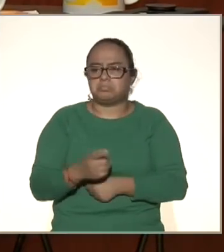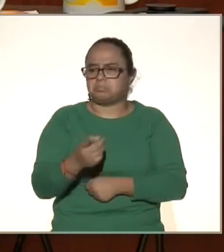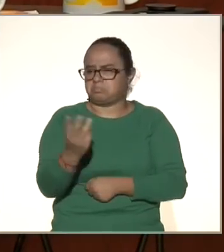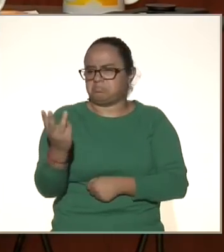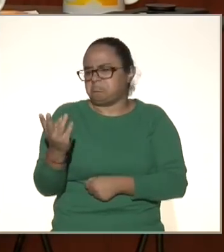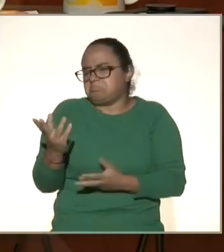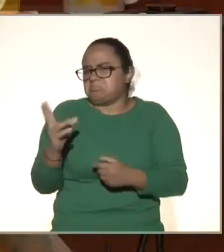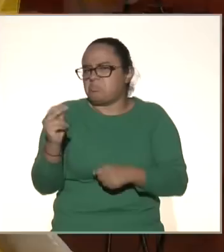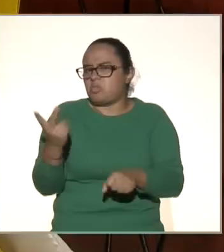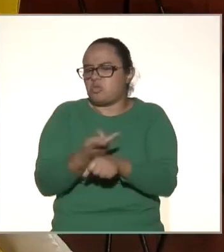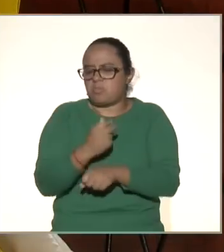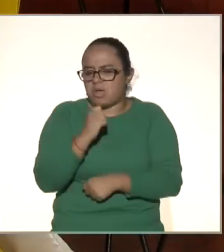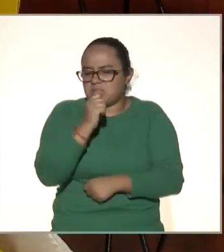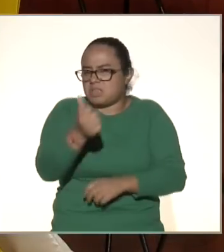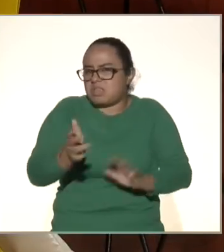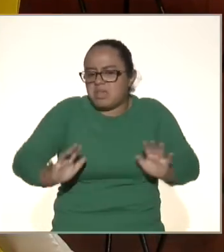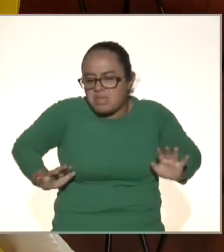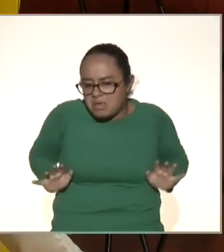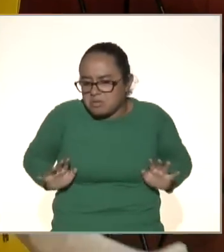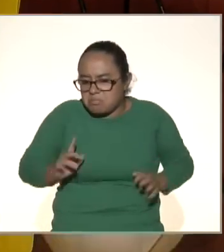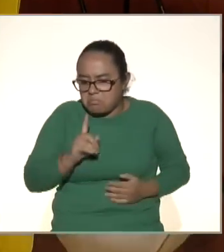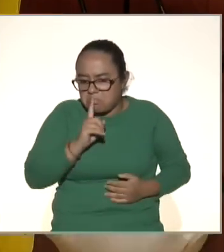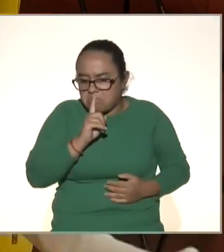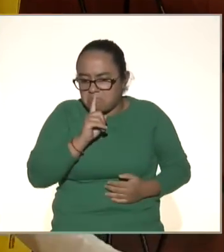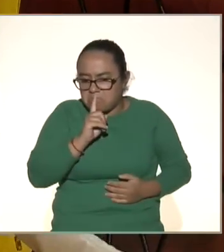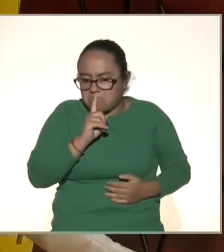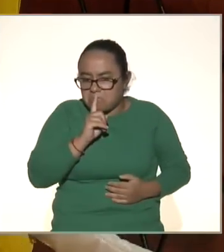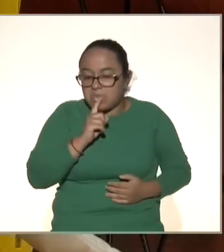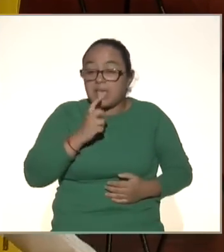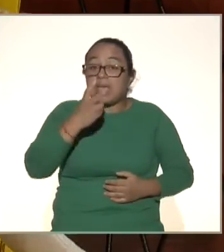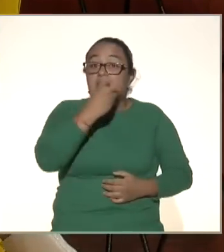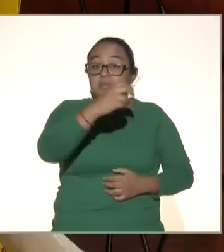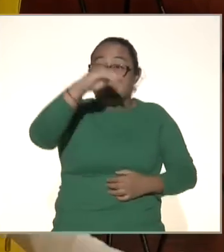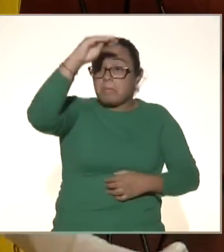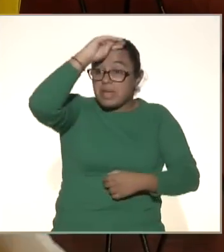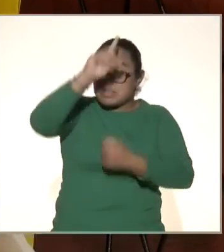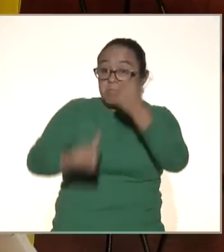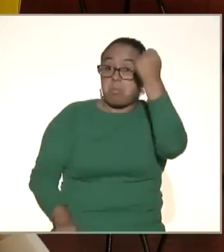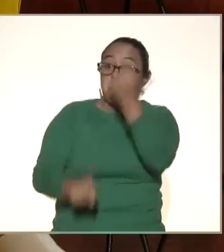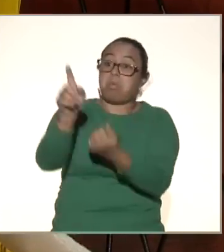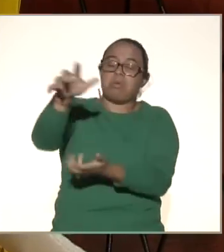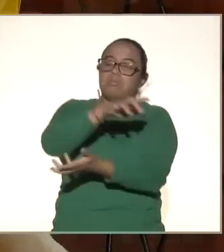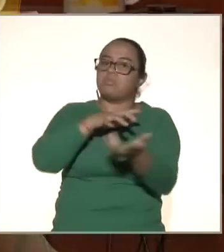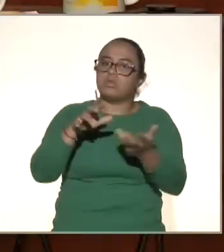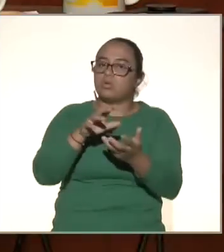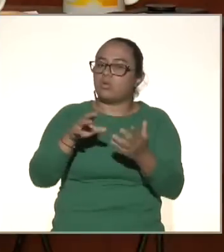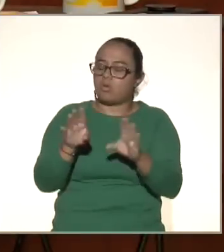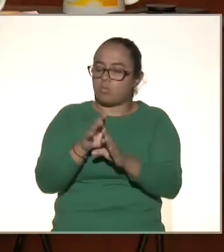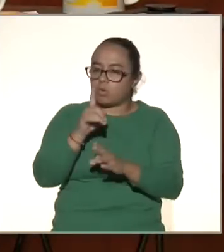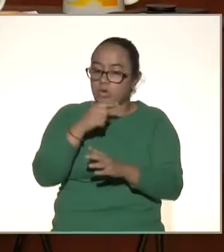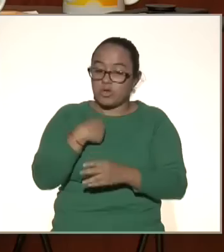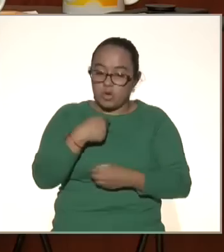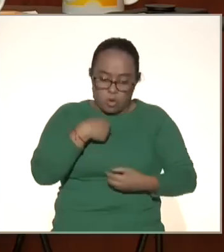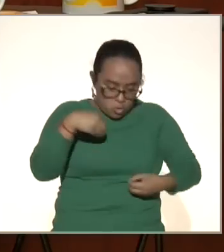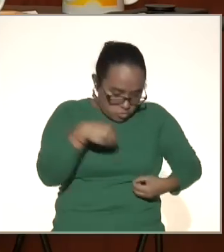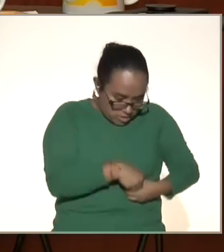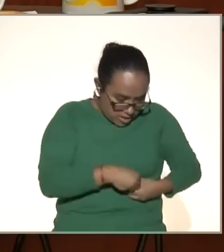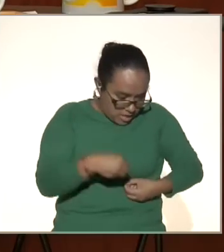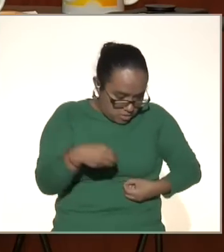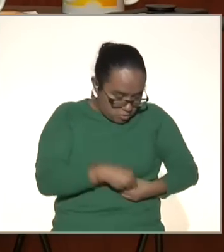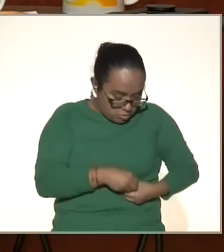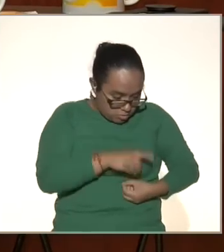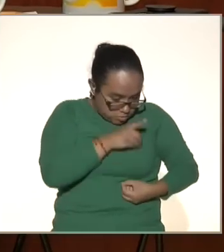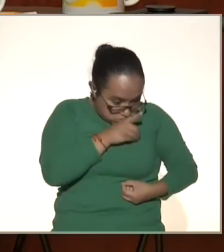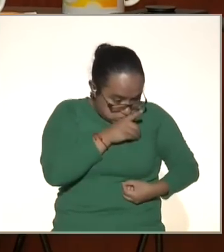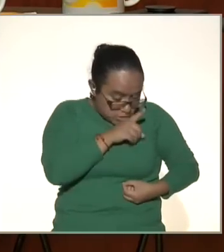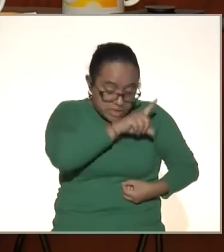mal. ¿No? Sí. Entonces, no es la bomba que ella esperaba. Exacto, fuera, entonces ¿no? yo creo que más bien es eso, decir, o sea, yo guardando aquí, cuidando, ¿no?